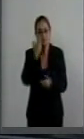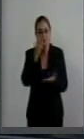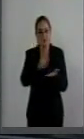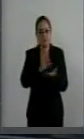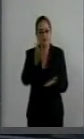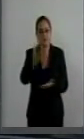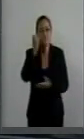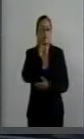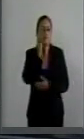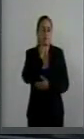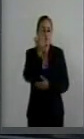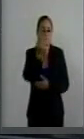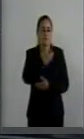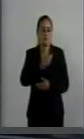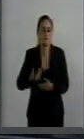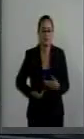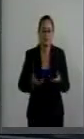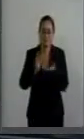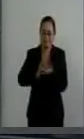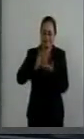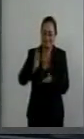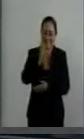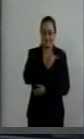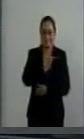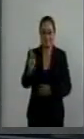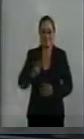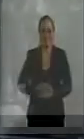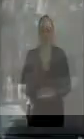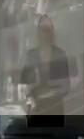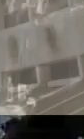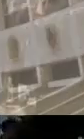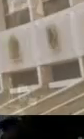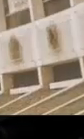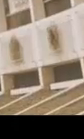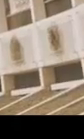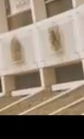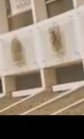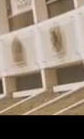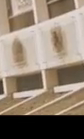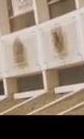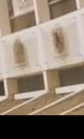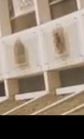verdad, al senador presidente. Muchas gracias a todos. Gracias, senadora.